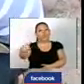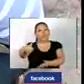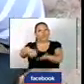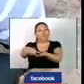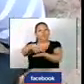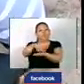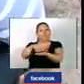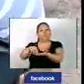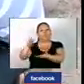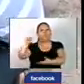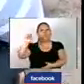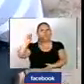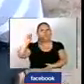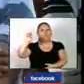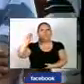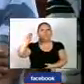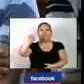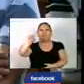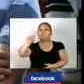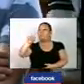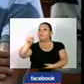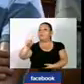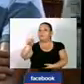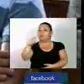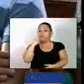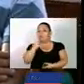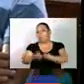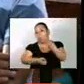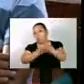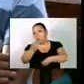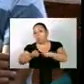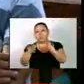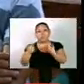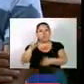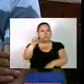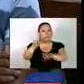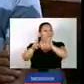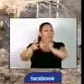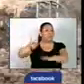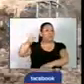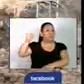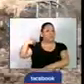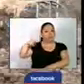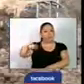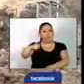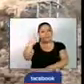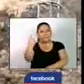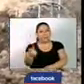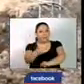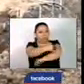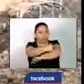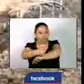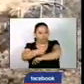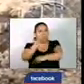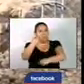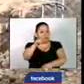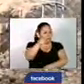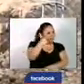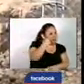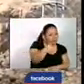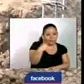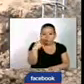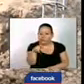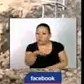de San Francisco Menéndez a Huachapán él nos comentó que hace 16 años junto a ingenieros ya habían recorrido las